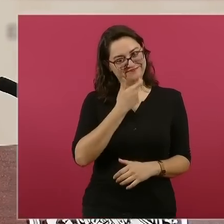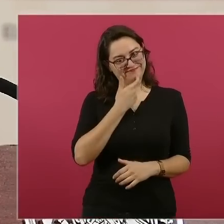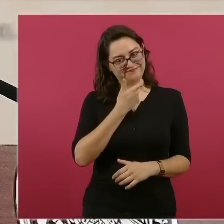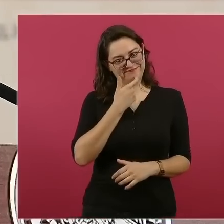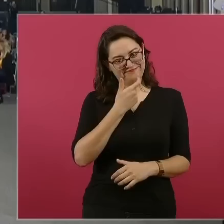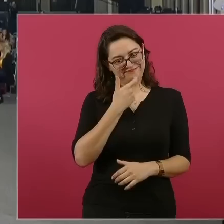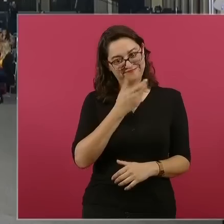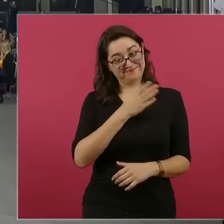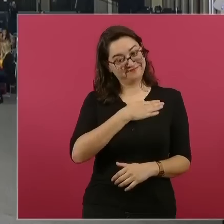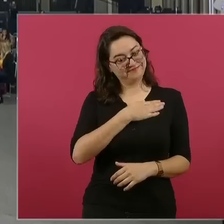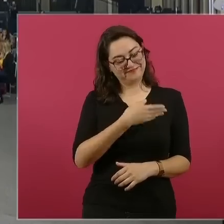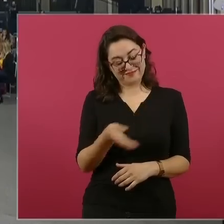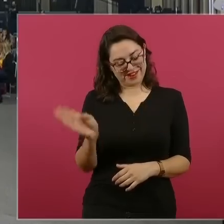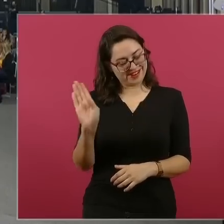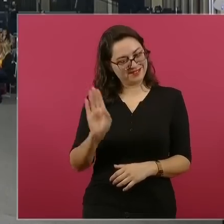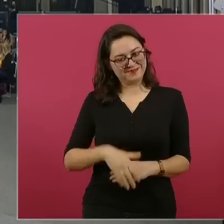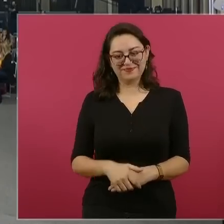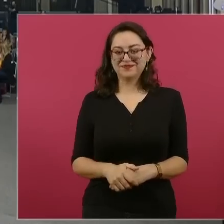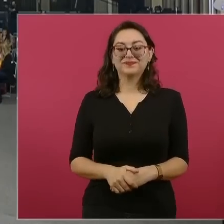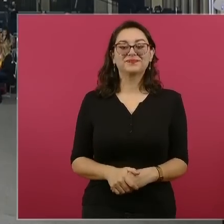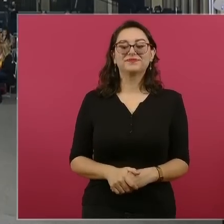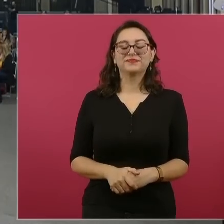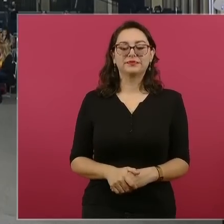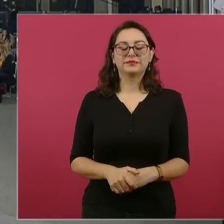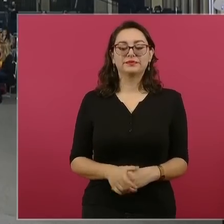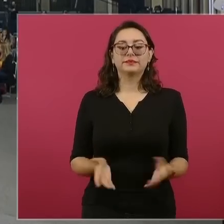Bueno, ¿quién sigue?